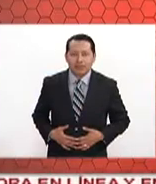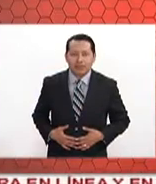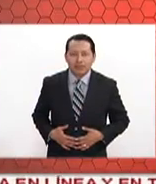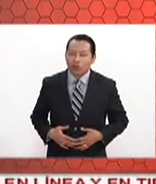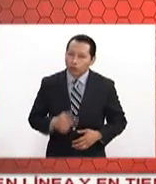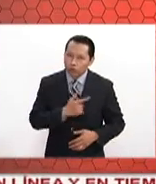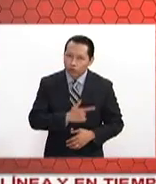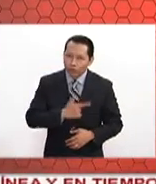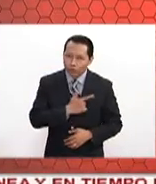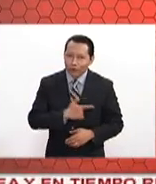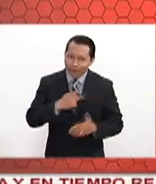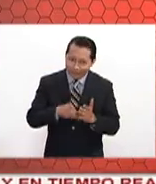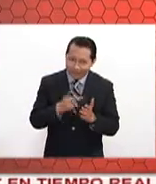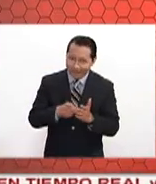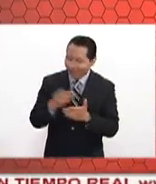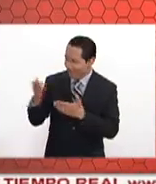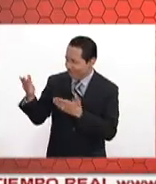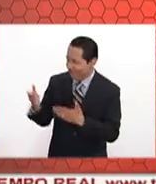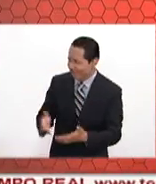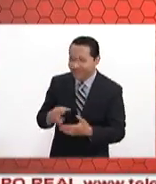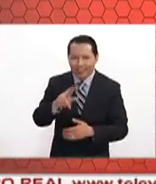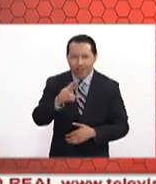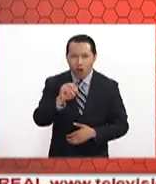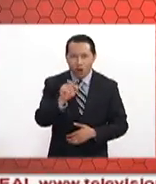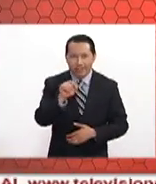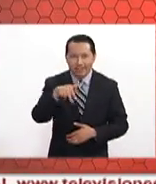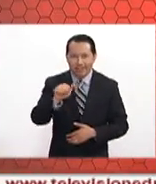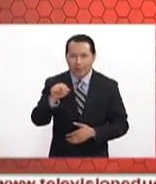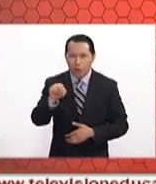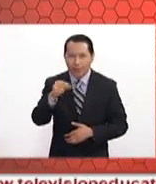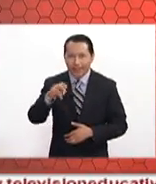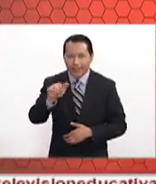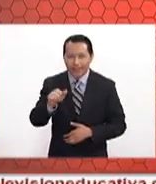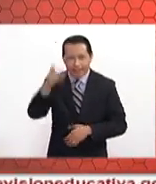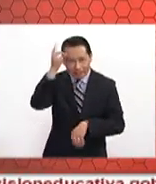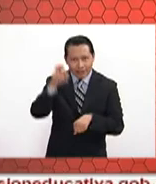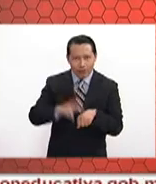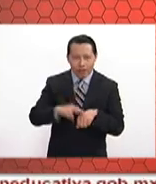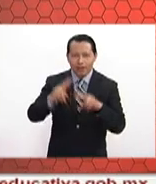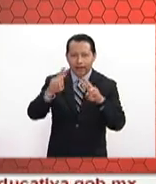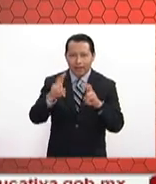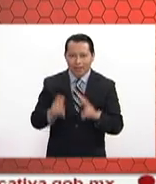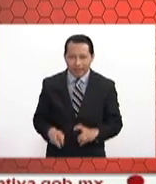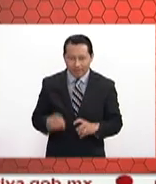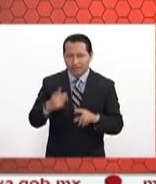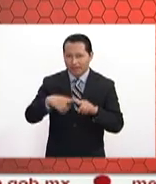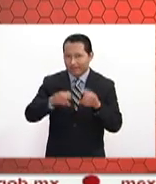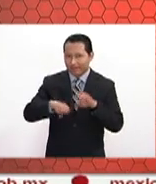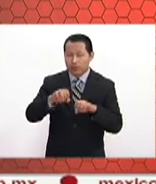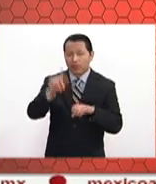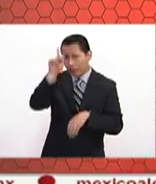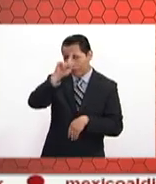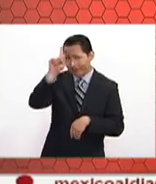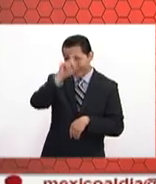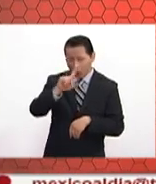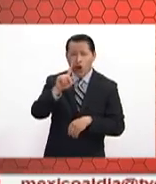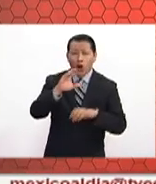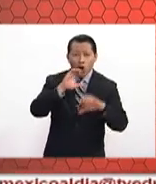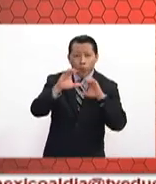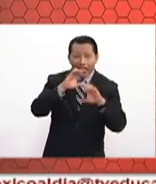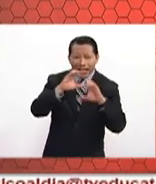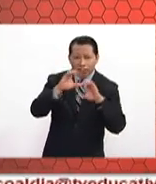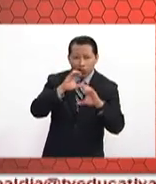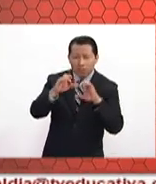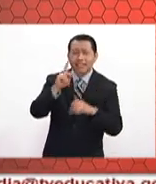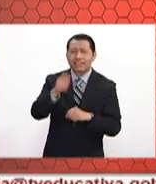Y es un gusto que nuevamente esté en el estudio Roxana Núñez Siller. Ella es directora de Asuntos Corporativos del Consejo de la Comunicación, con